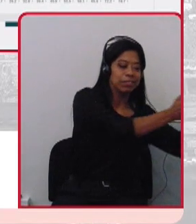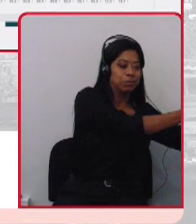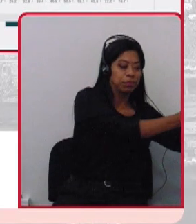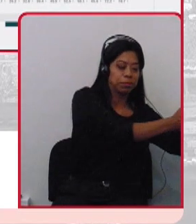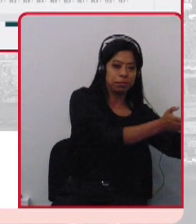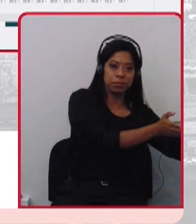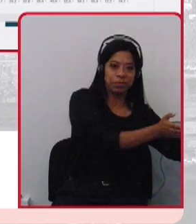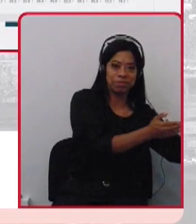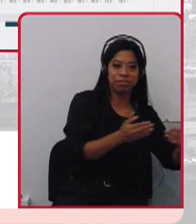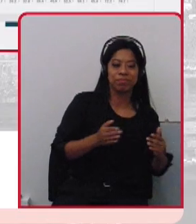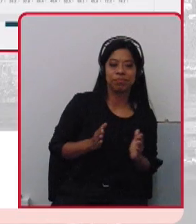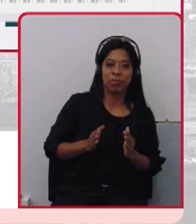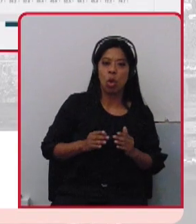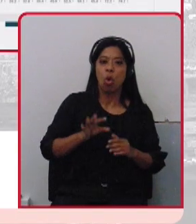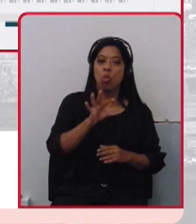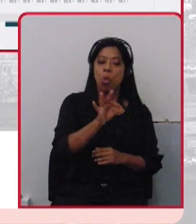tiene